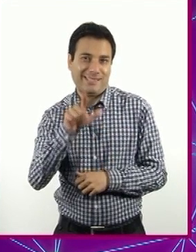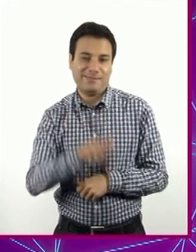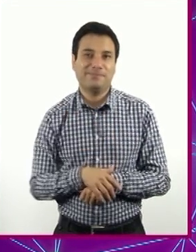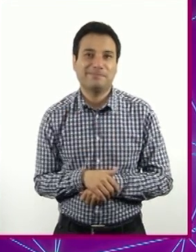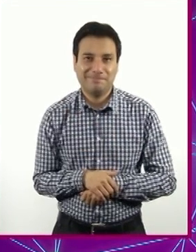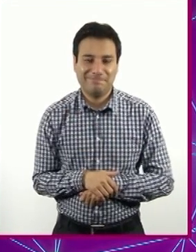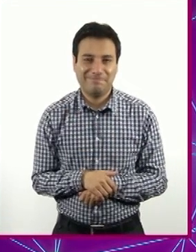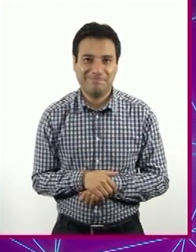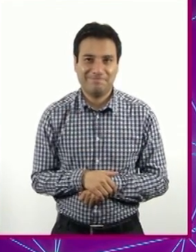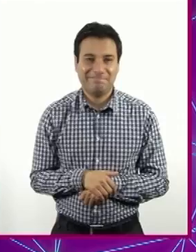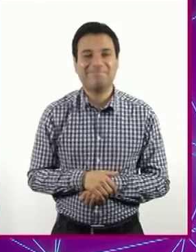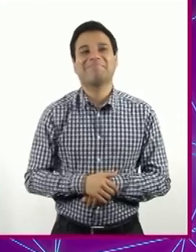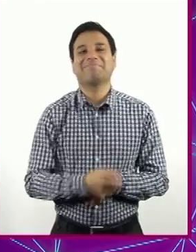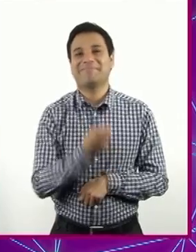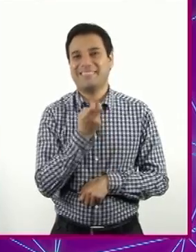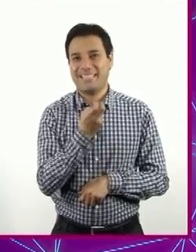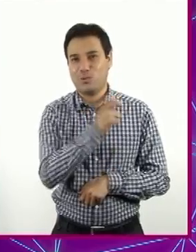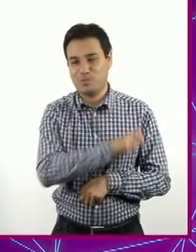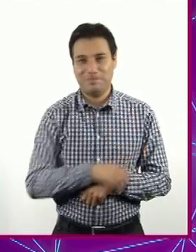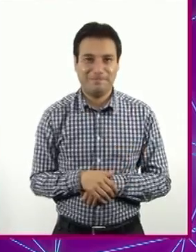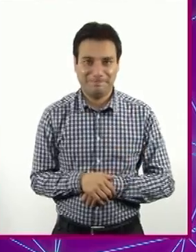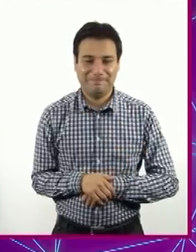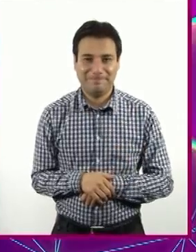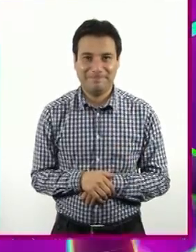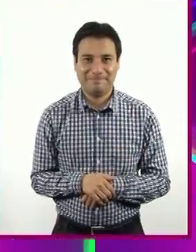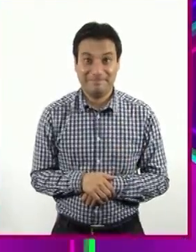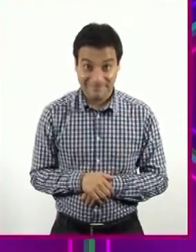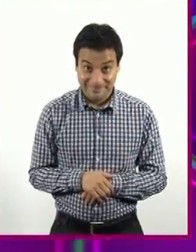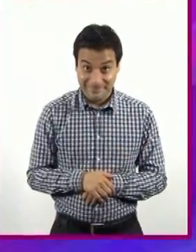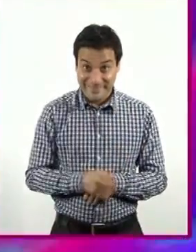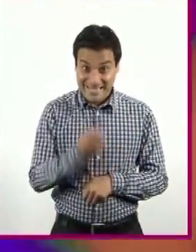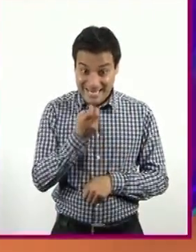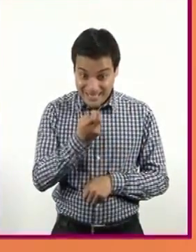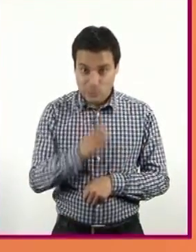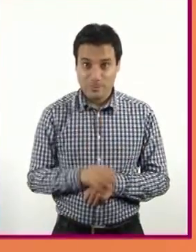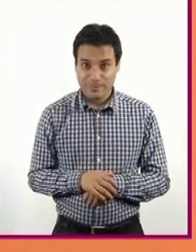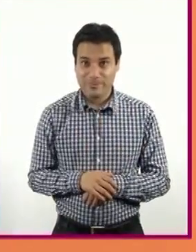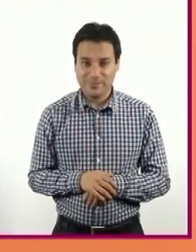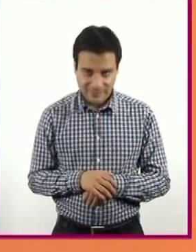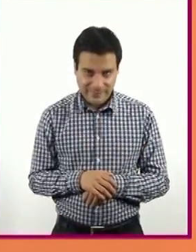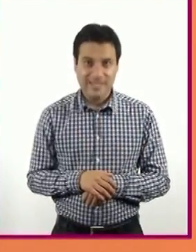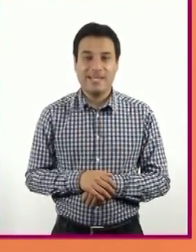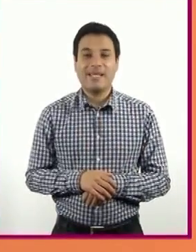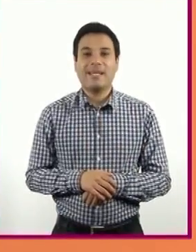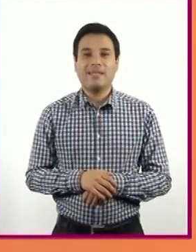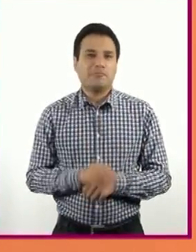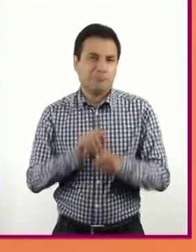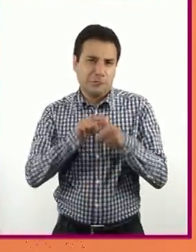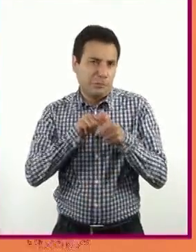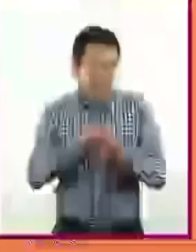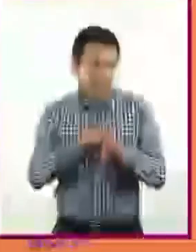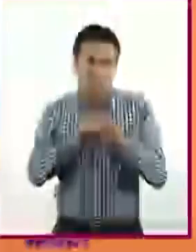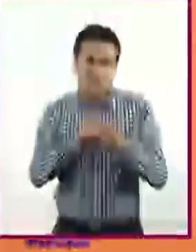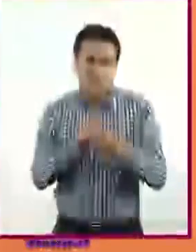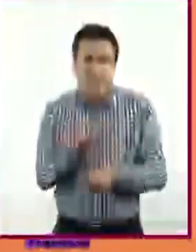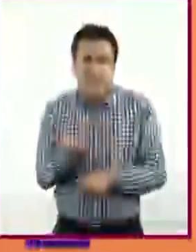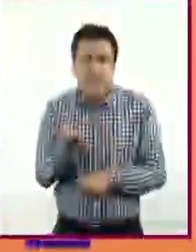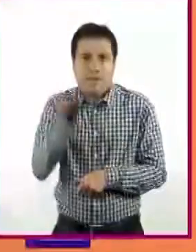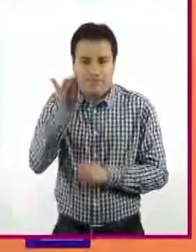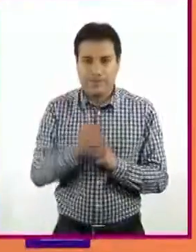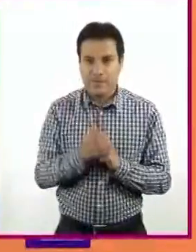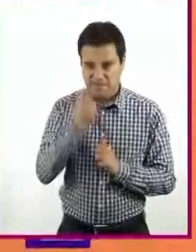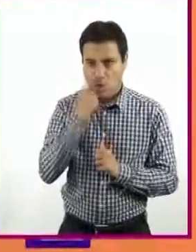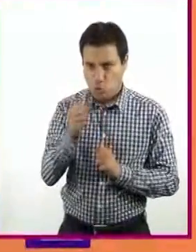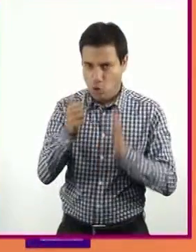17. ¡Correcto! Esta sucesión aumenta de manera constante. Ahora, en